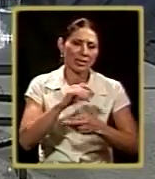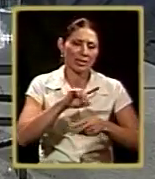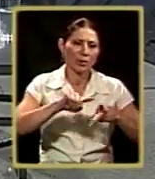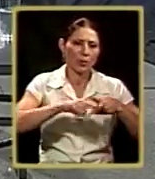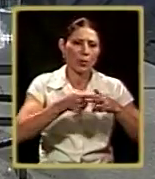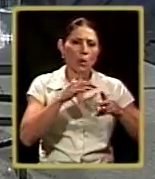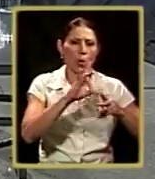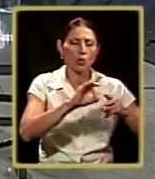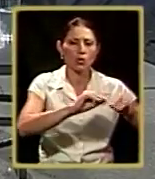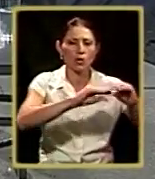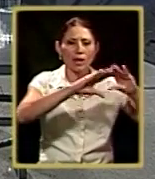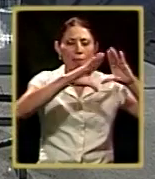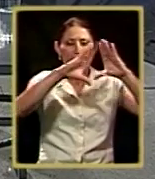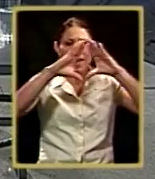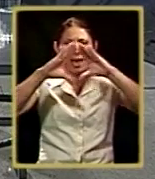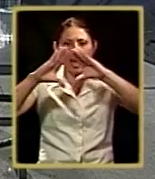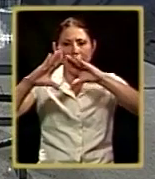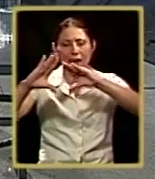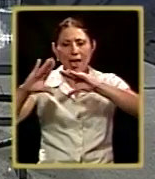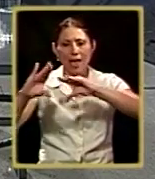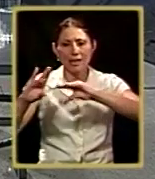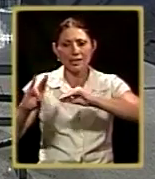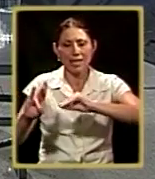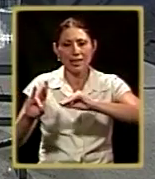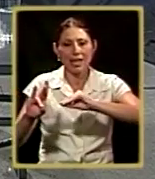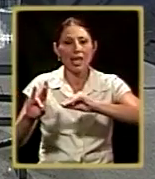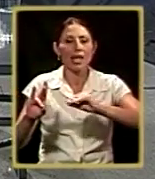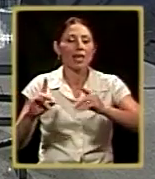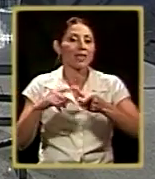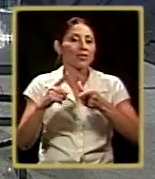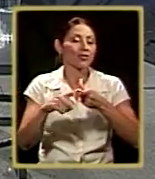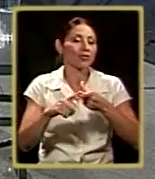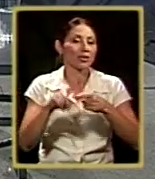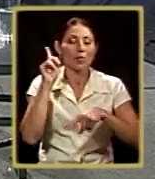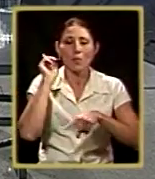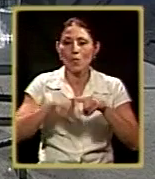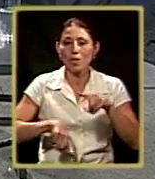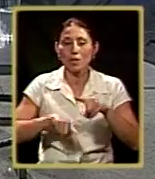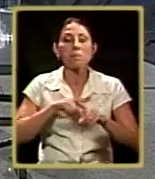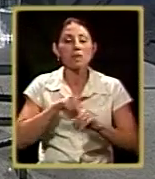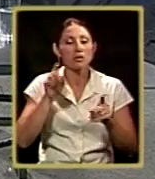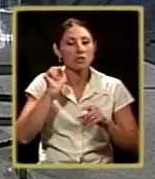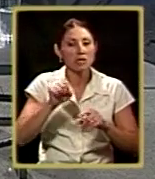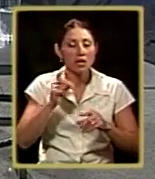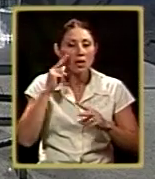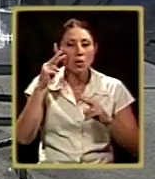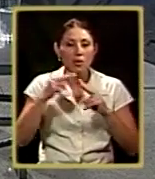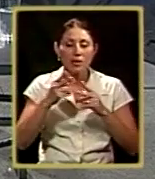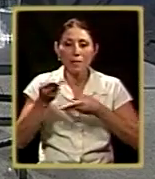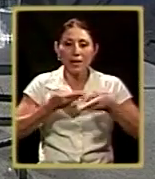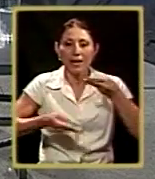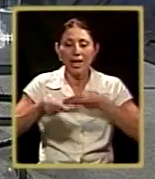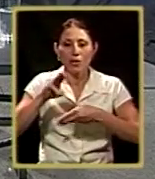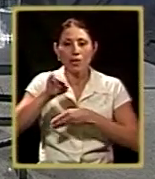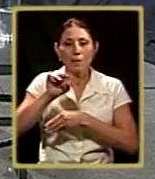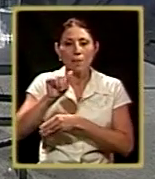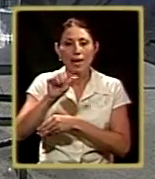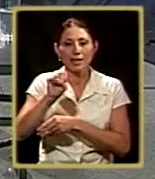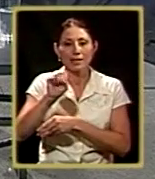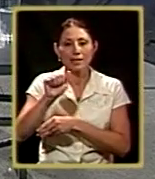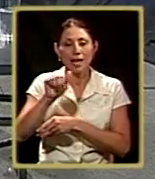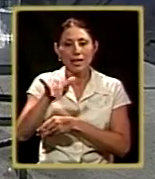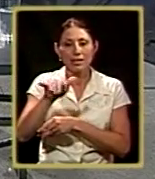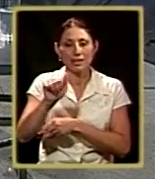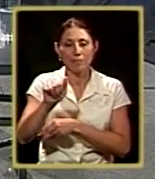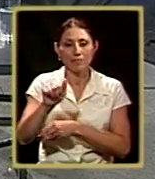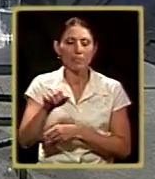mañana a 7 de la noche, así que lamentablemente no. Sí. Sí pasé al mercado de Masaya. Ok, sí. Sí, nosotros en el